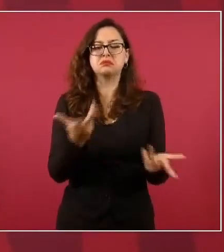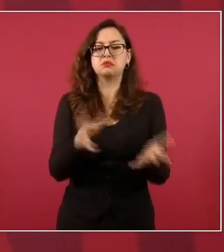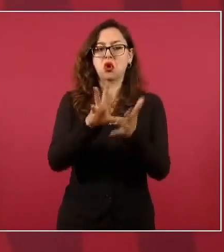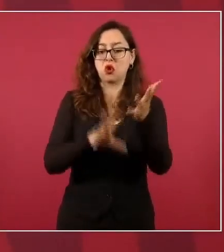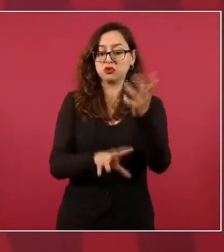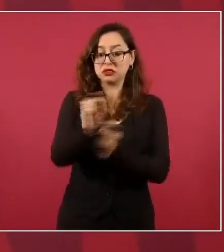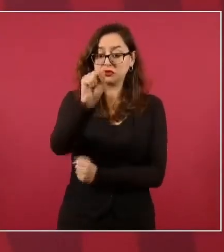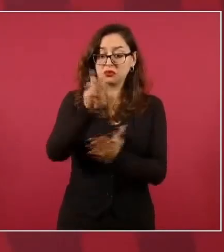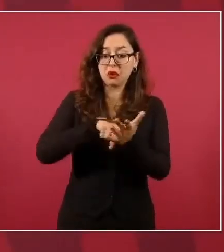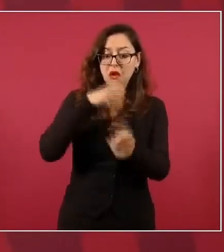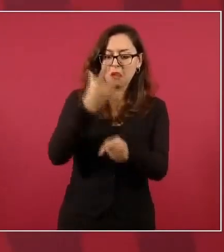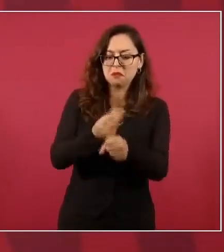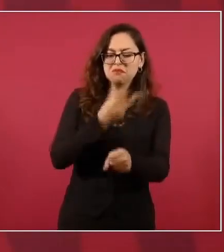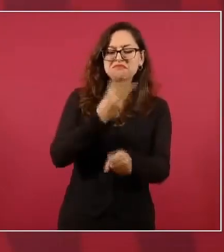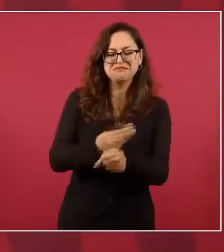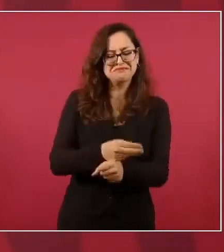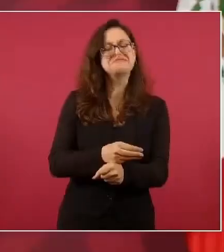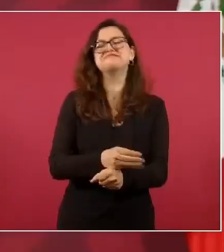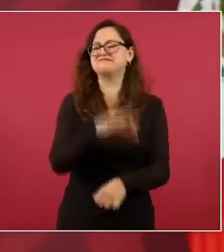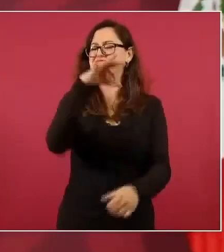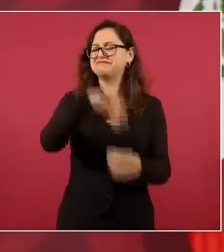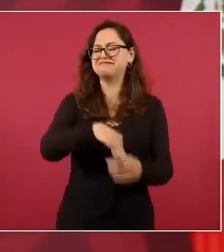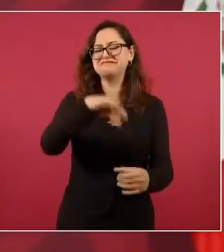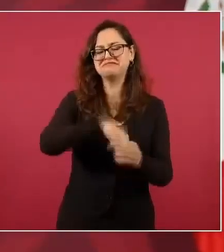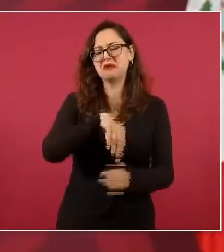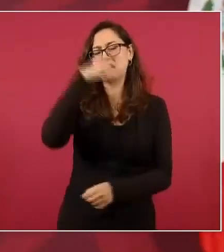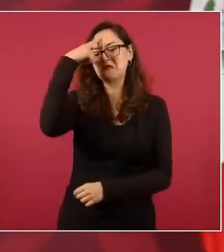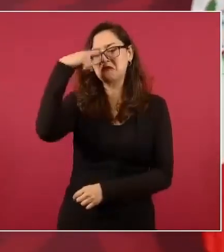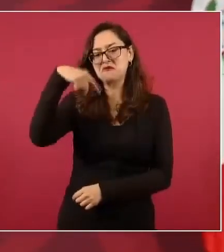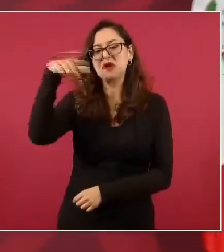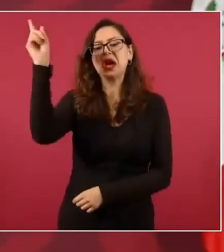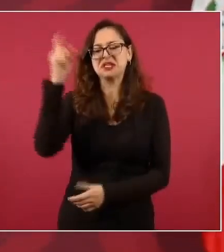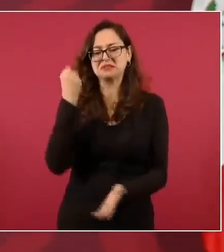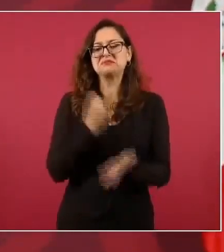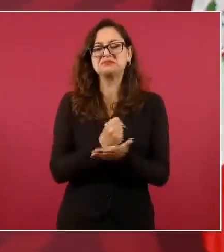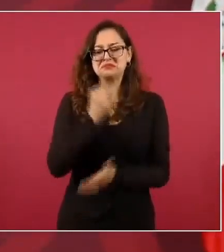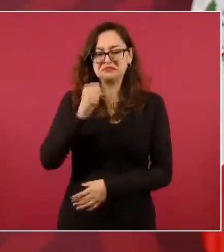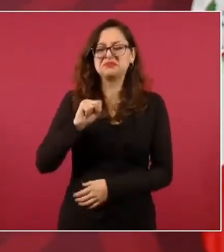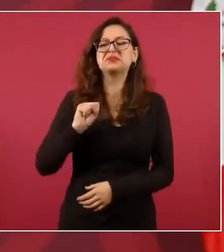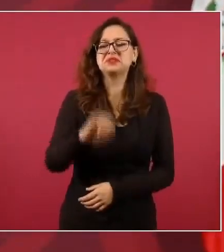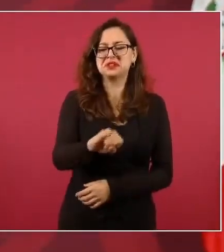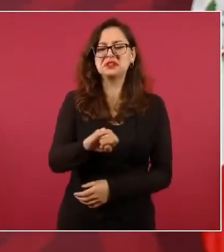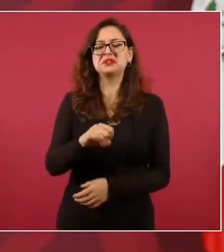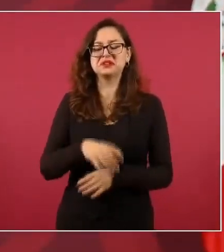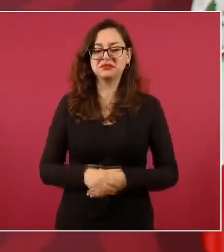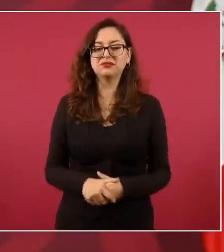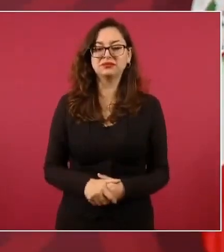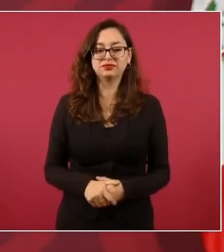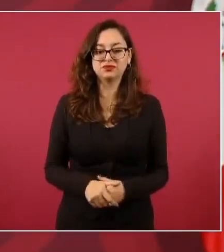con los 334 y más. ¿Y qué creen que hacen?